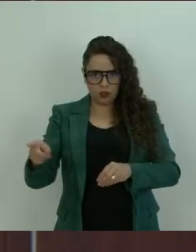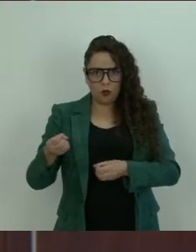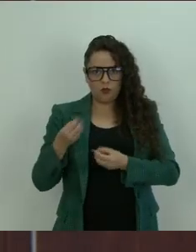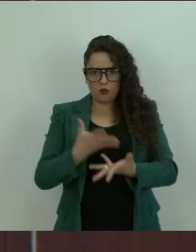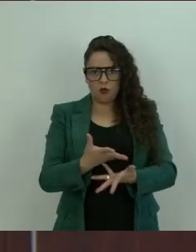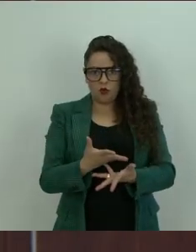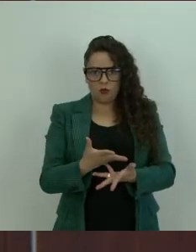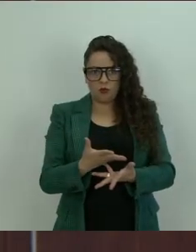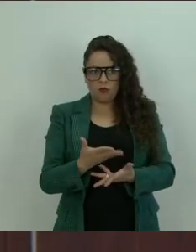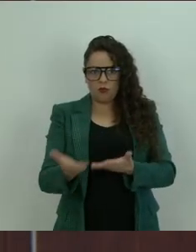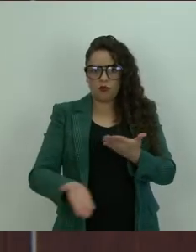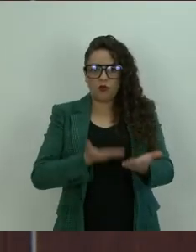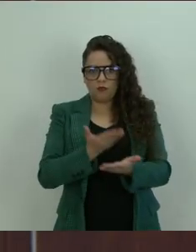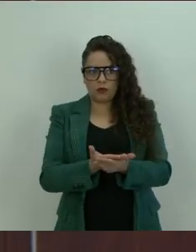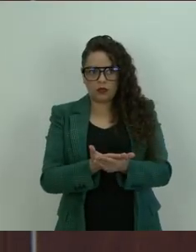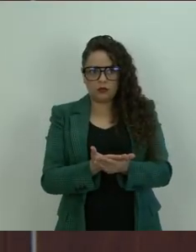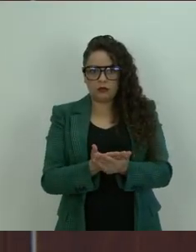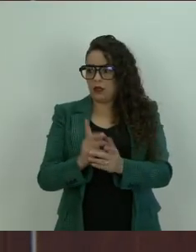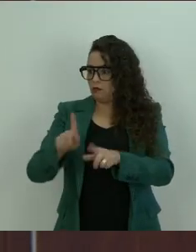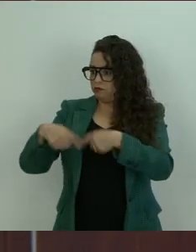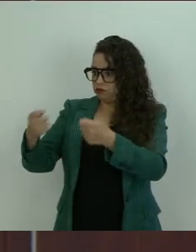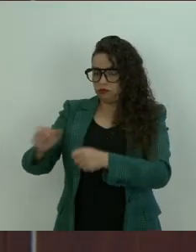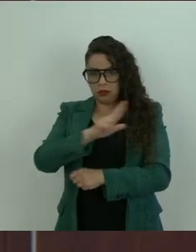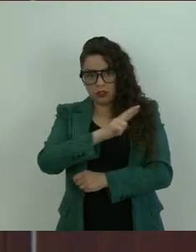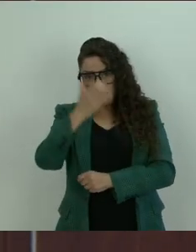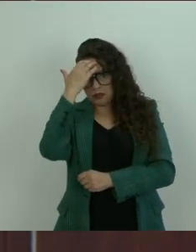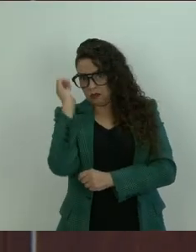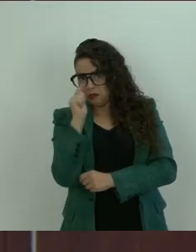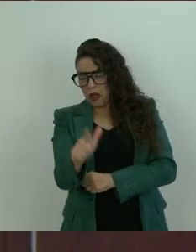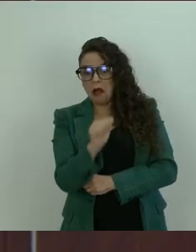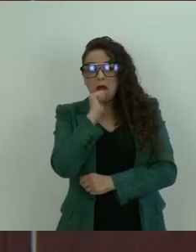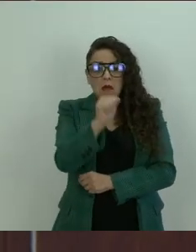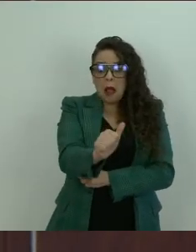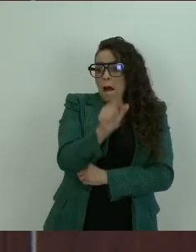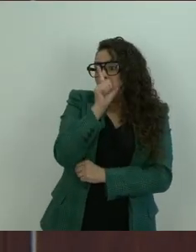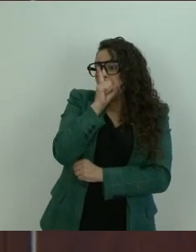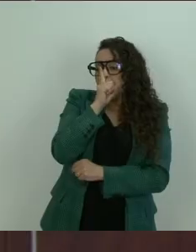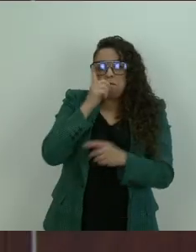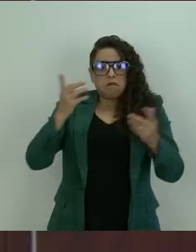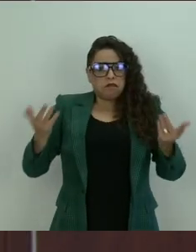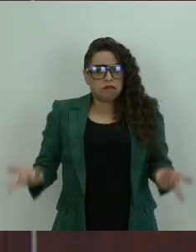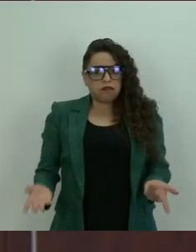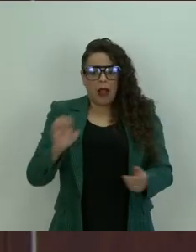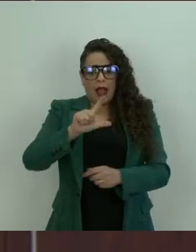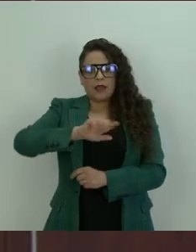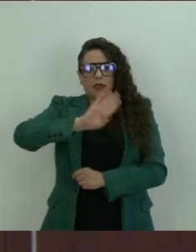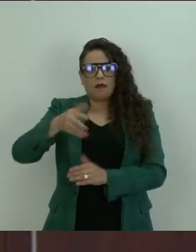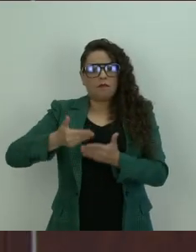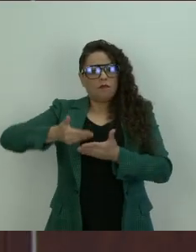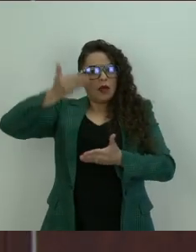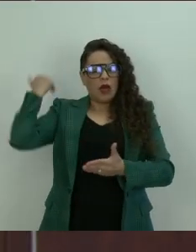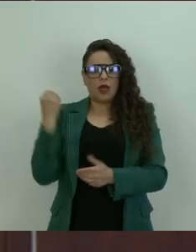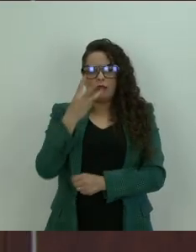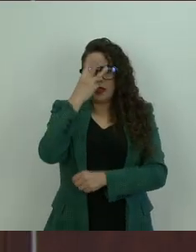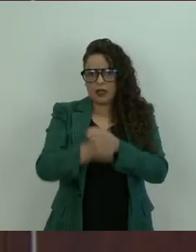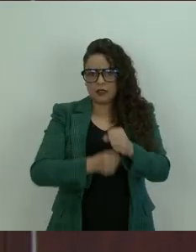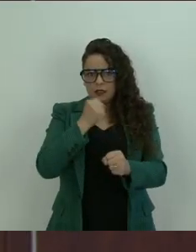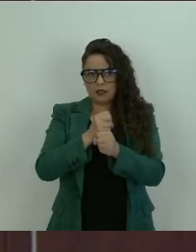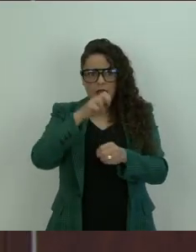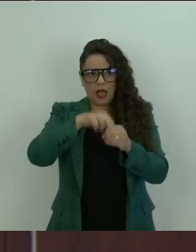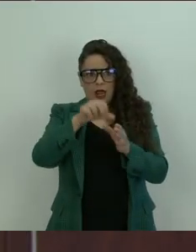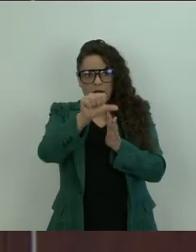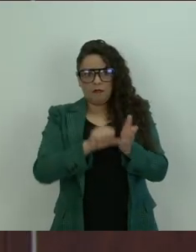habla de ella, no tiene un reconocimiento. Ella falleció hace 3 años, en enero, y hubo un gran